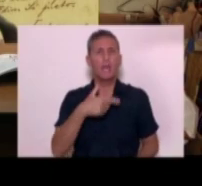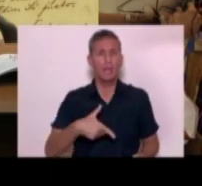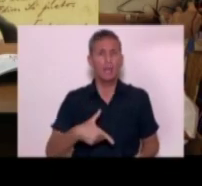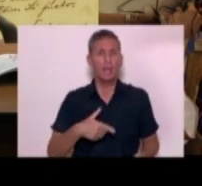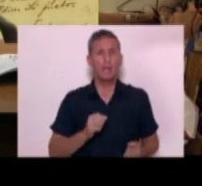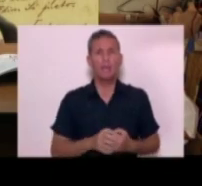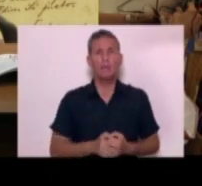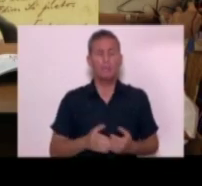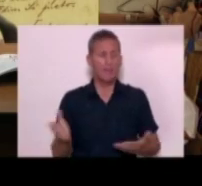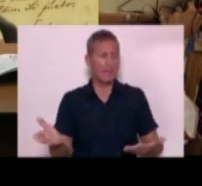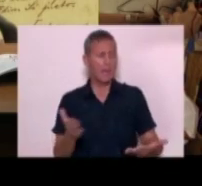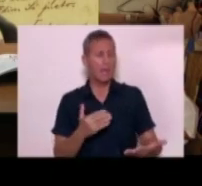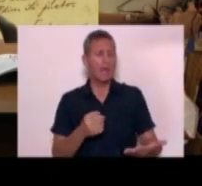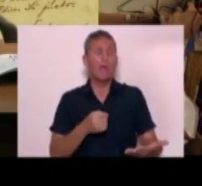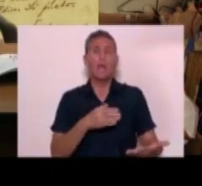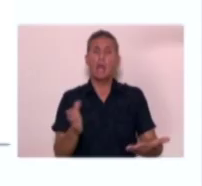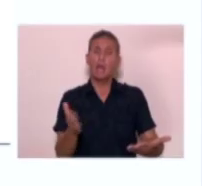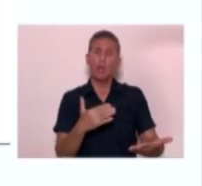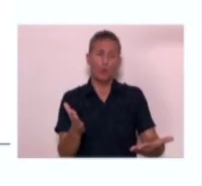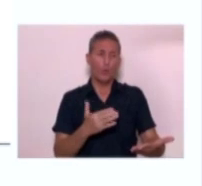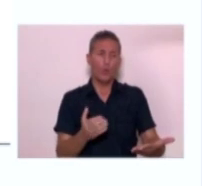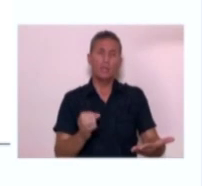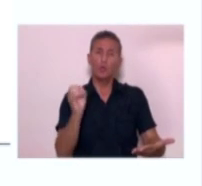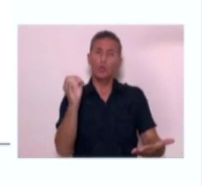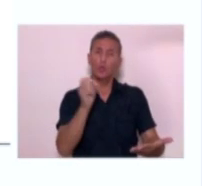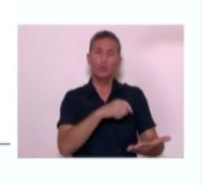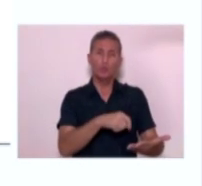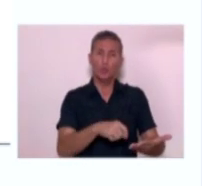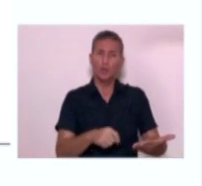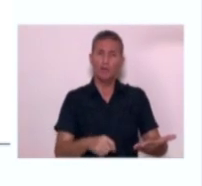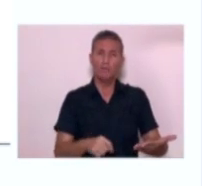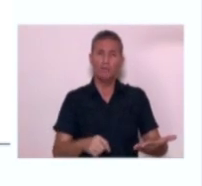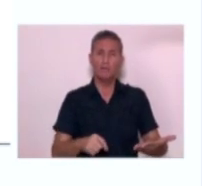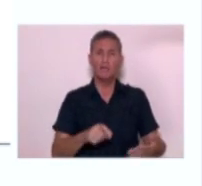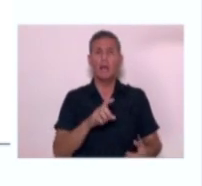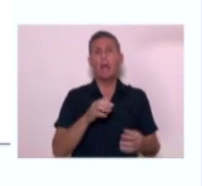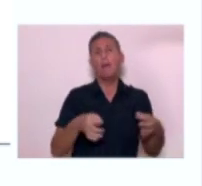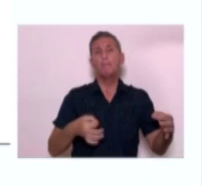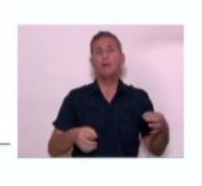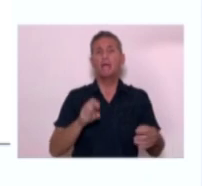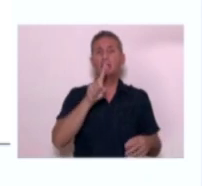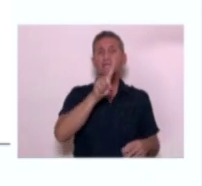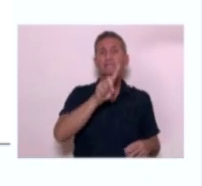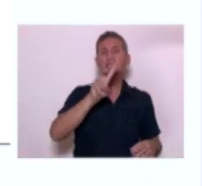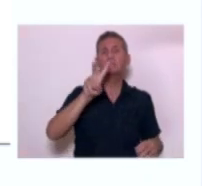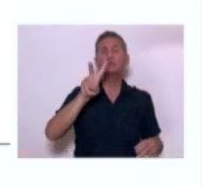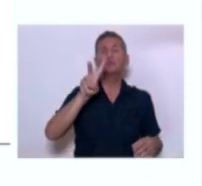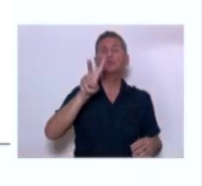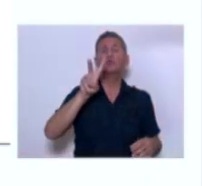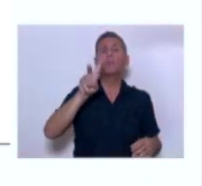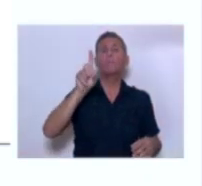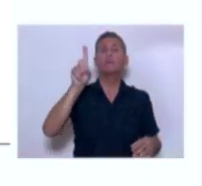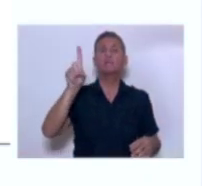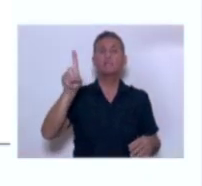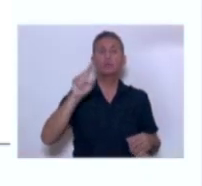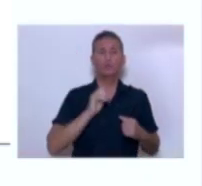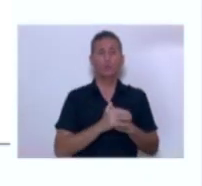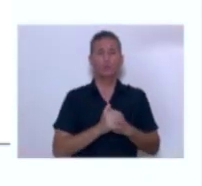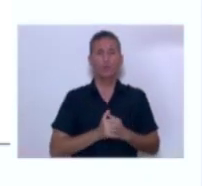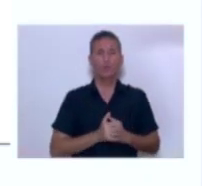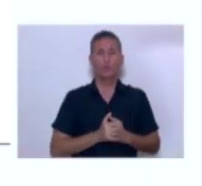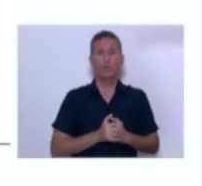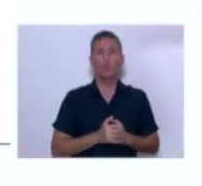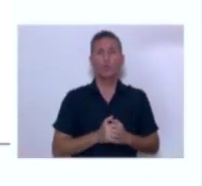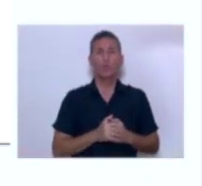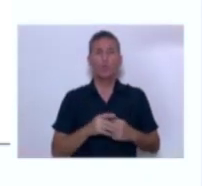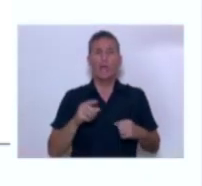voy a ejemplificar algunos de esos ejercicios. Desde su cuaderno de ortografía, en la página 121, en la primera actividad que